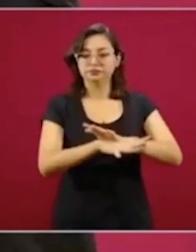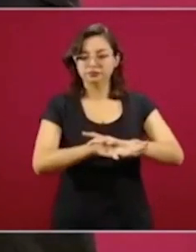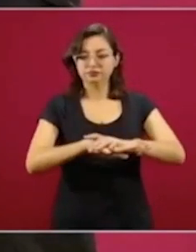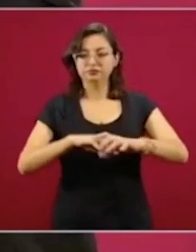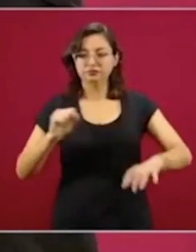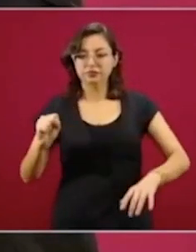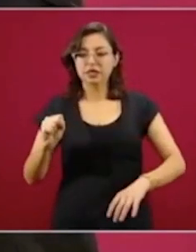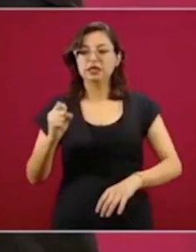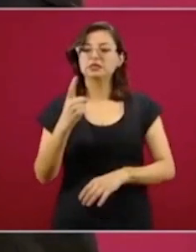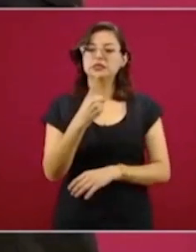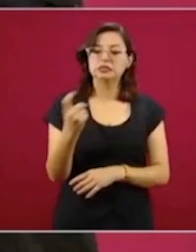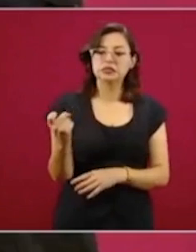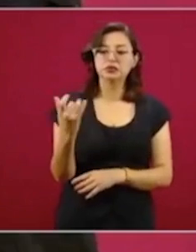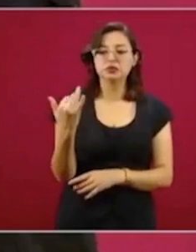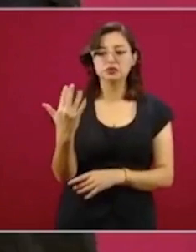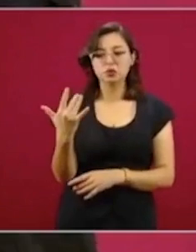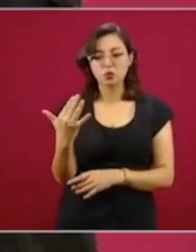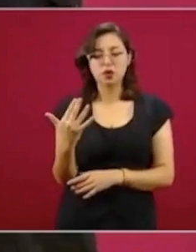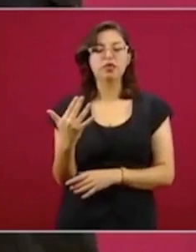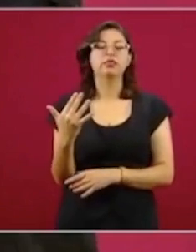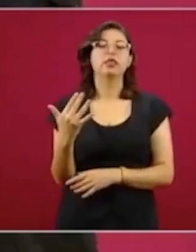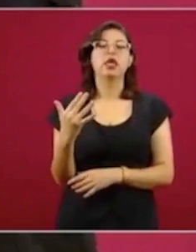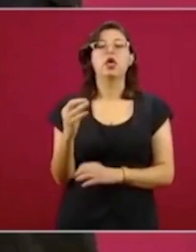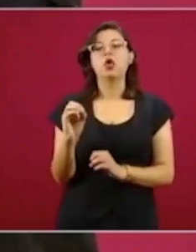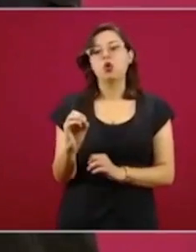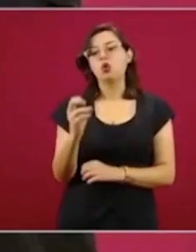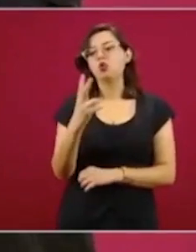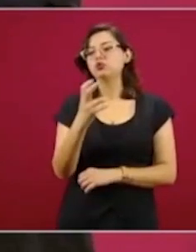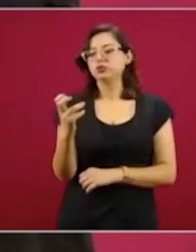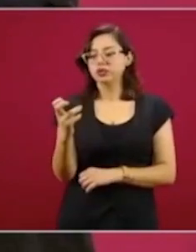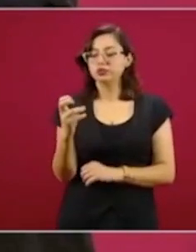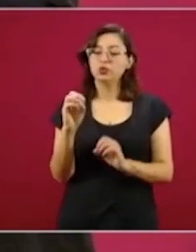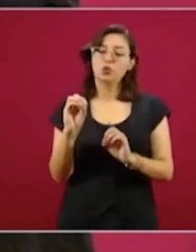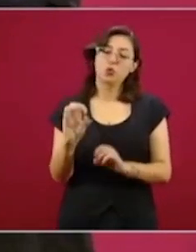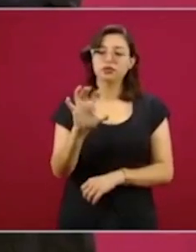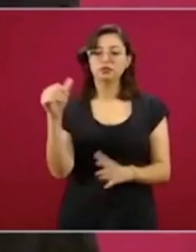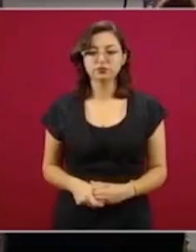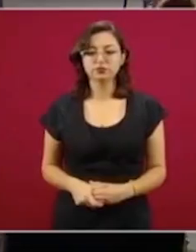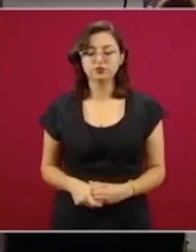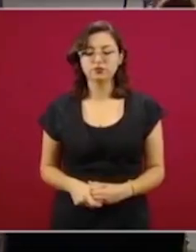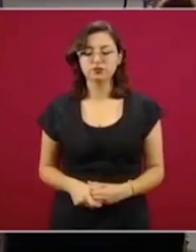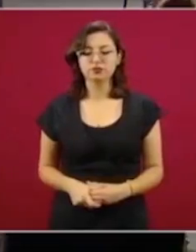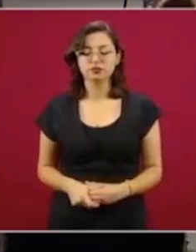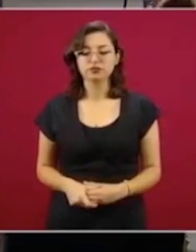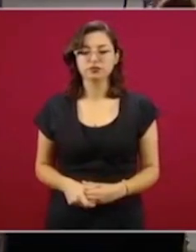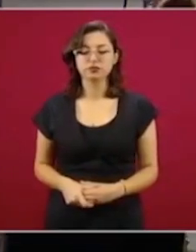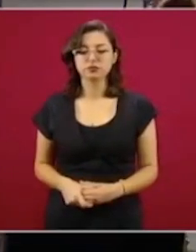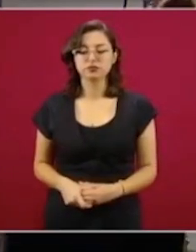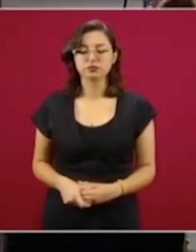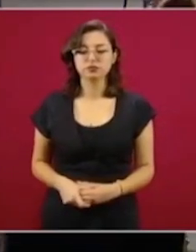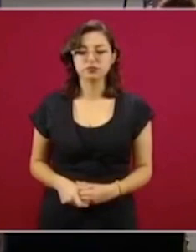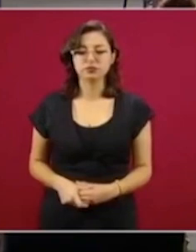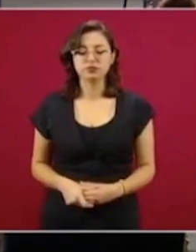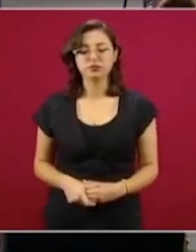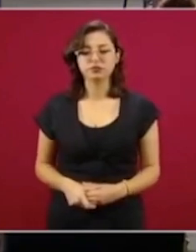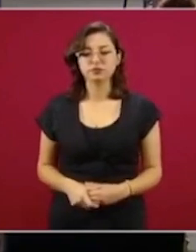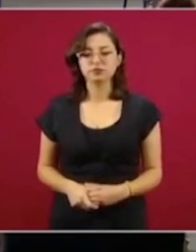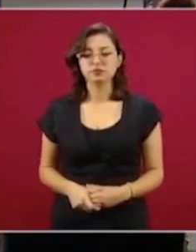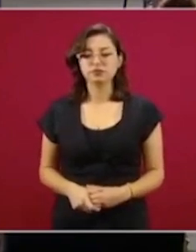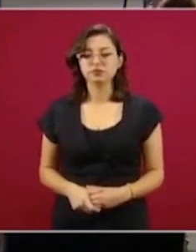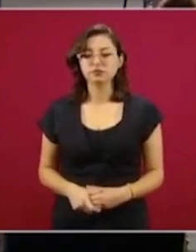los 150 200 o 500 mil pesos y lo que queremos